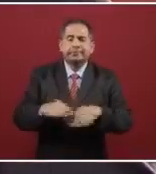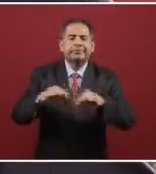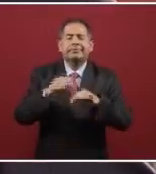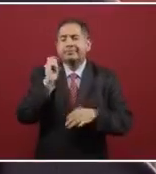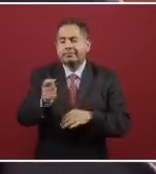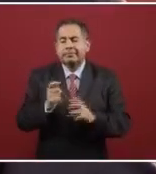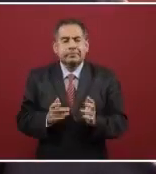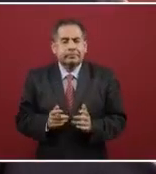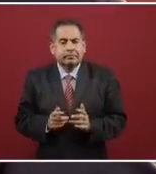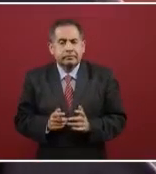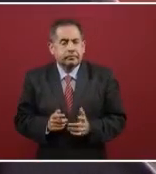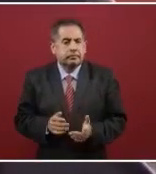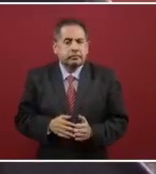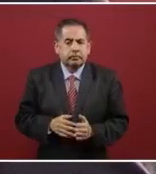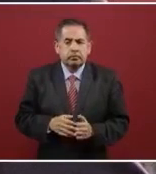hay